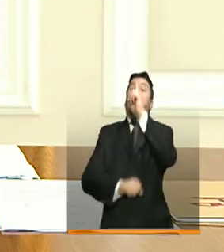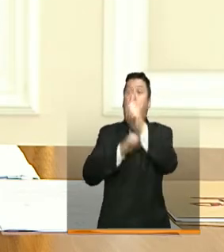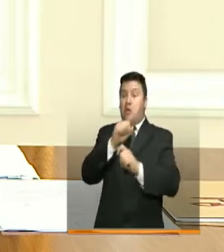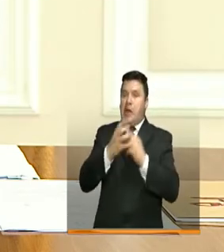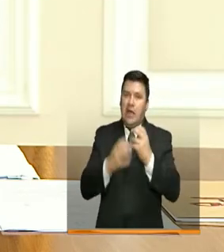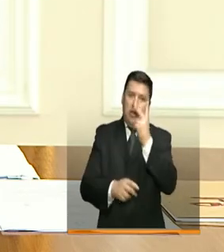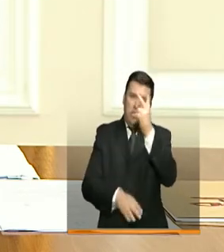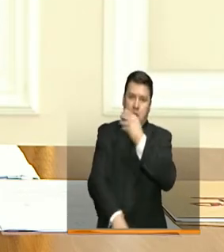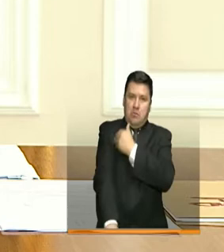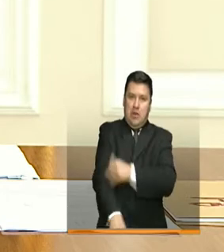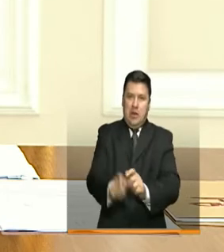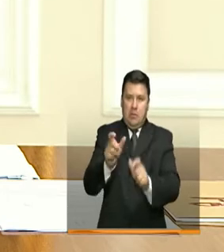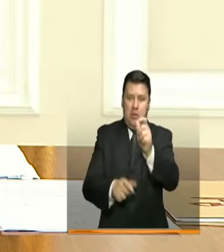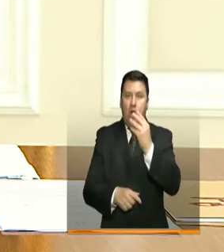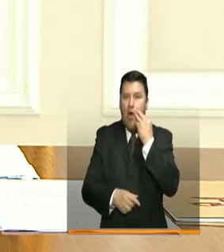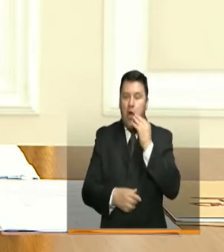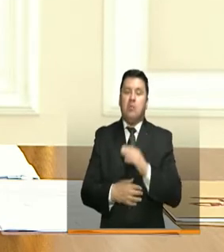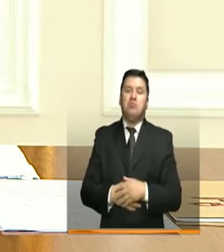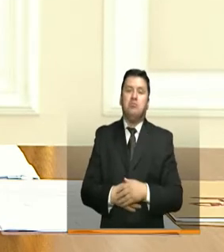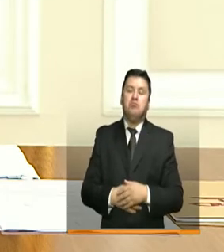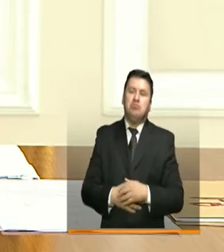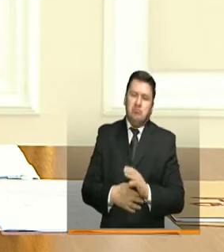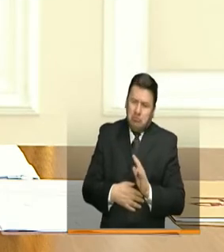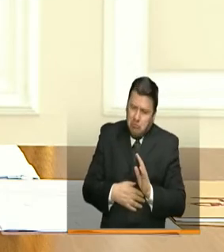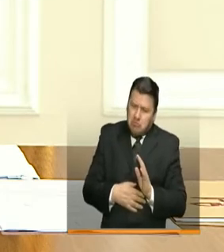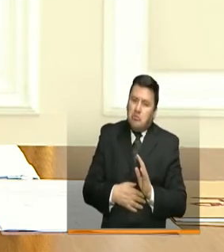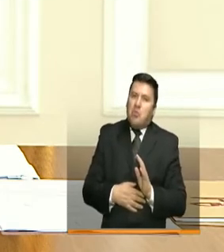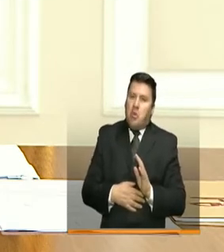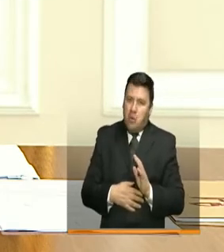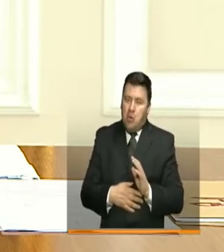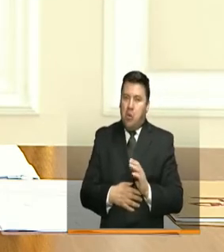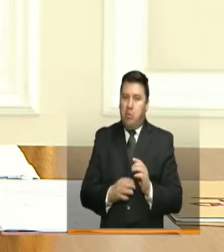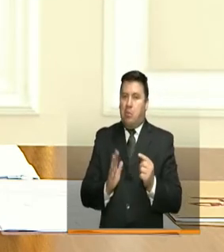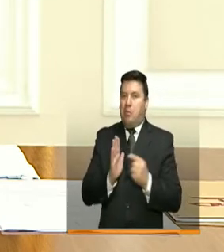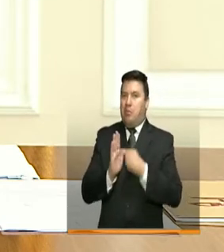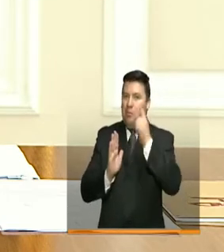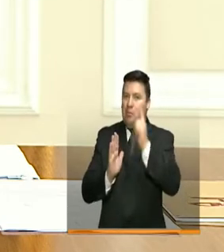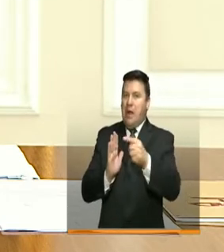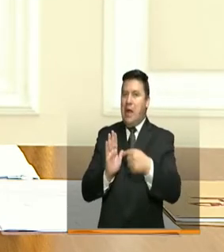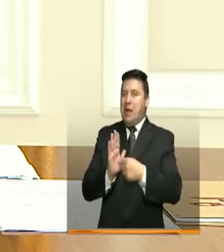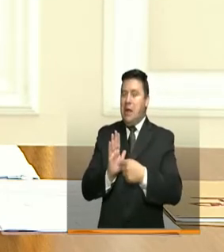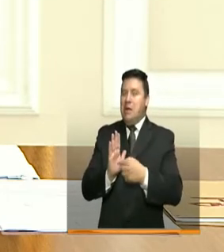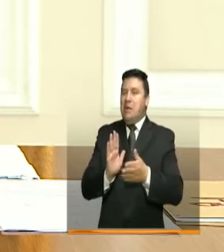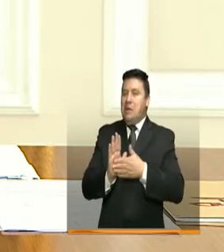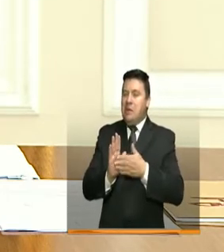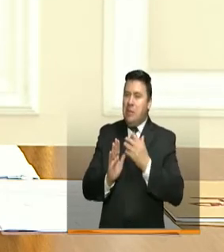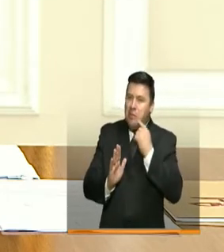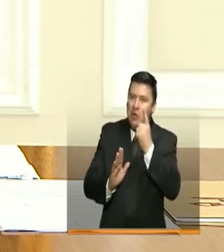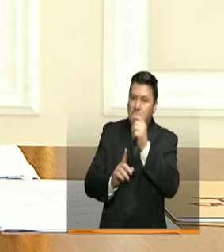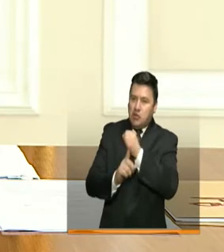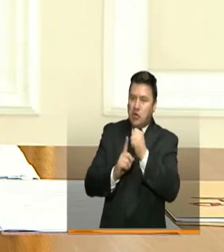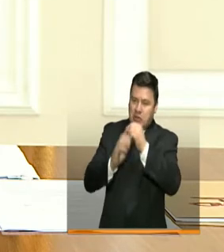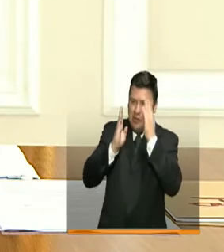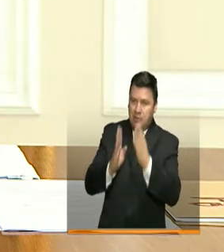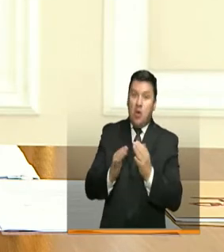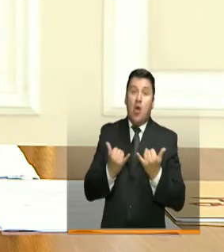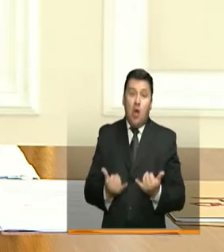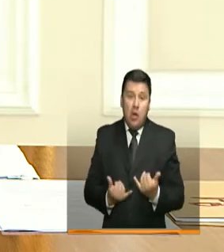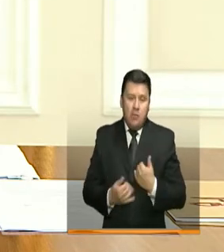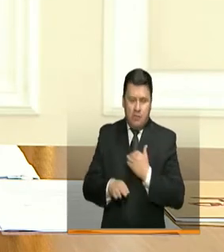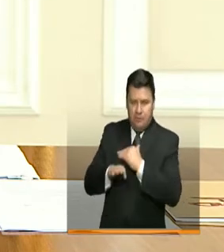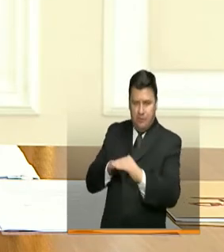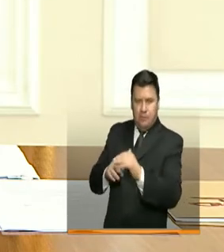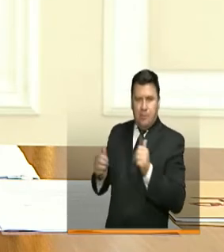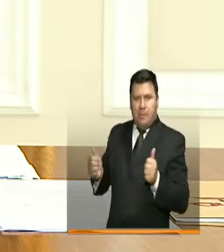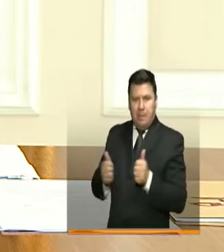a 2.000.000 de hogares. Así que creo que ese es un hito muy importante en nuestra política social. Hoy también invitado